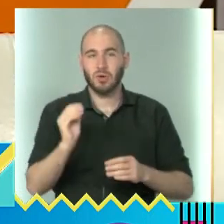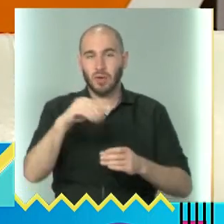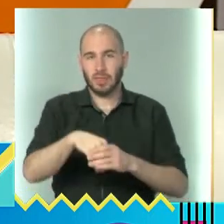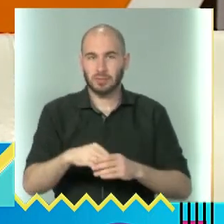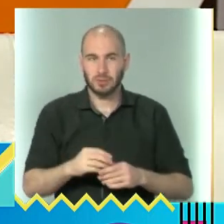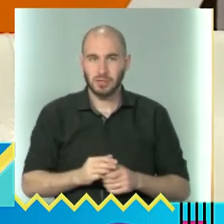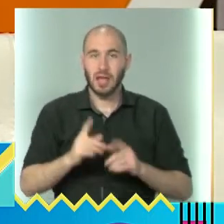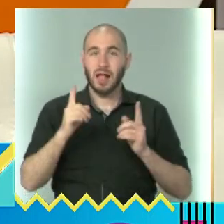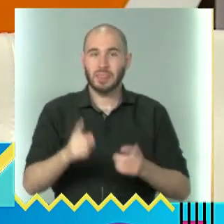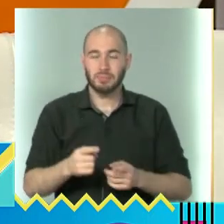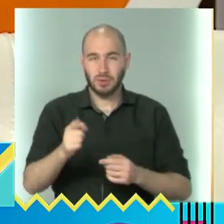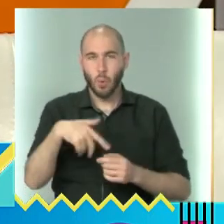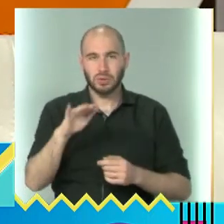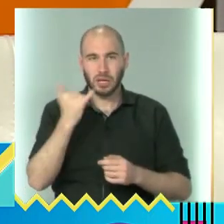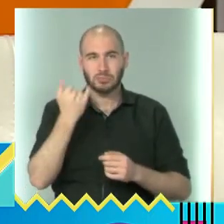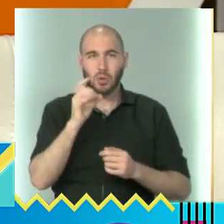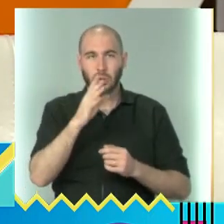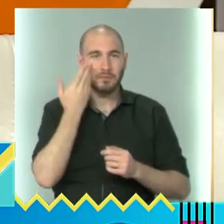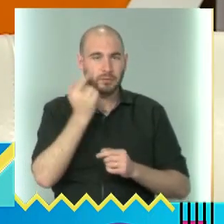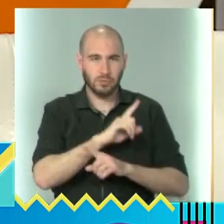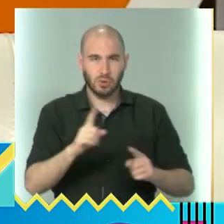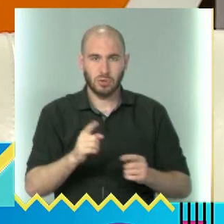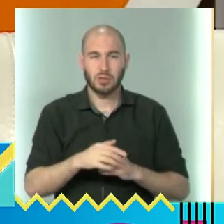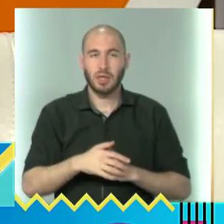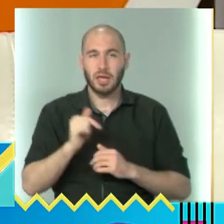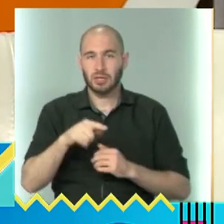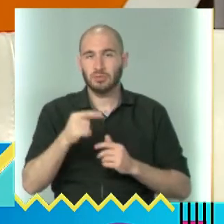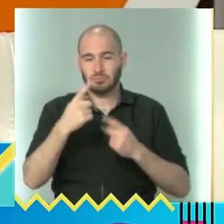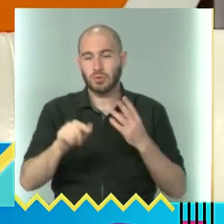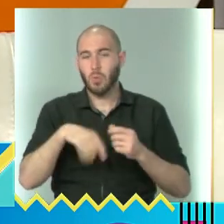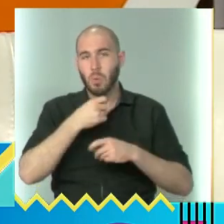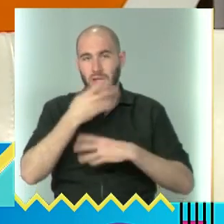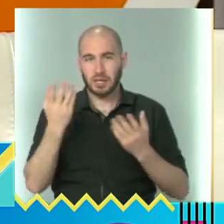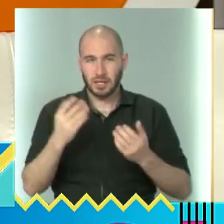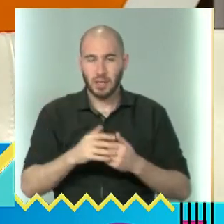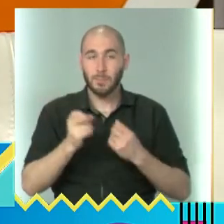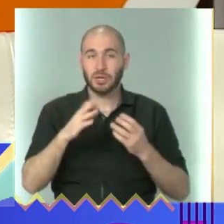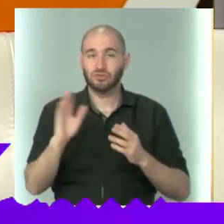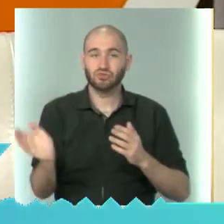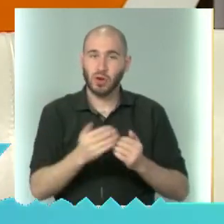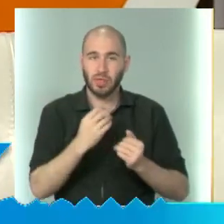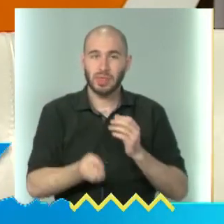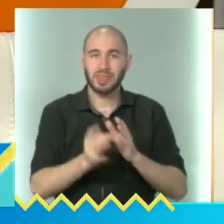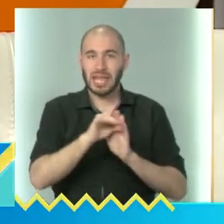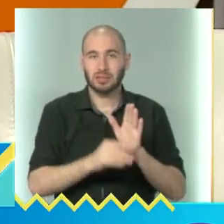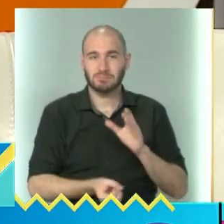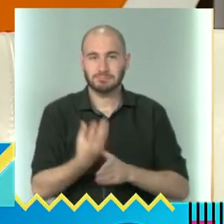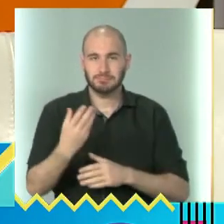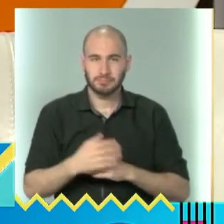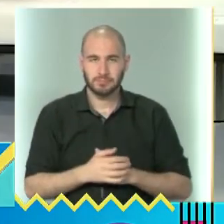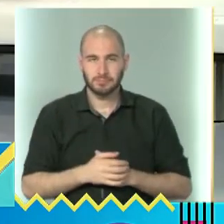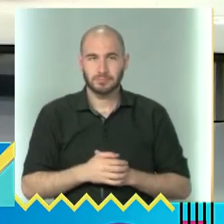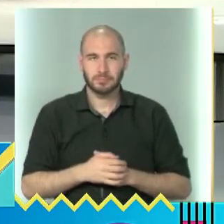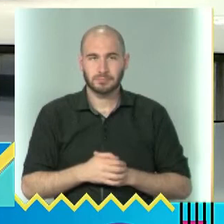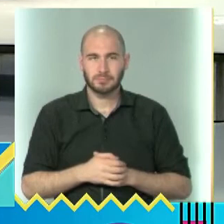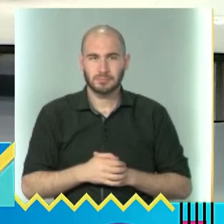sociales, también siendo consciente de que no es solamente Facebook, de que esto puede pasar en cualquier herramienta, porque en todas estamos generando datos. Bien.